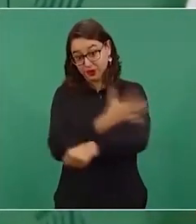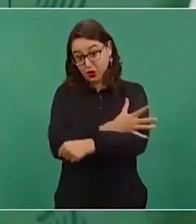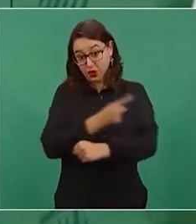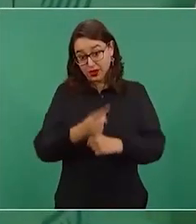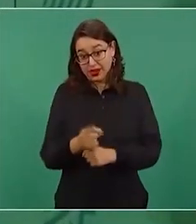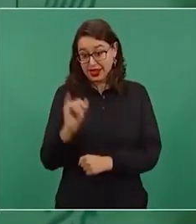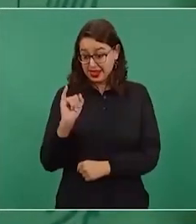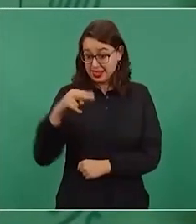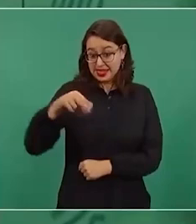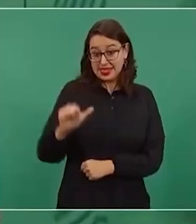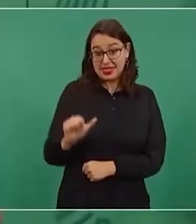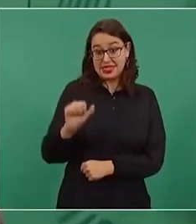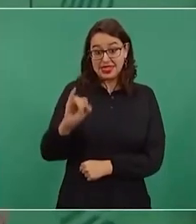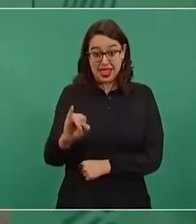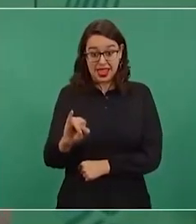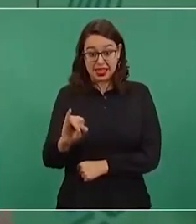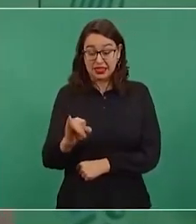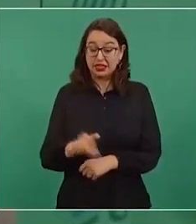decidió